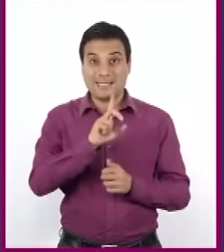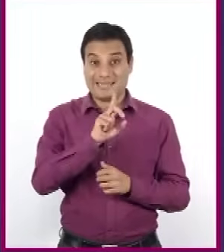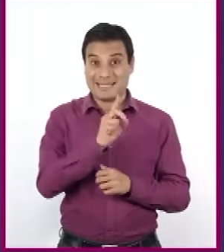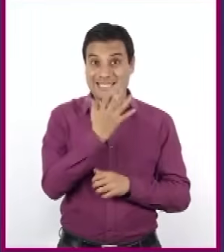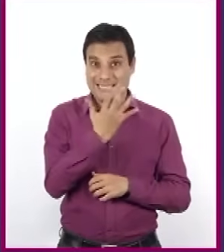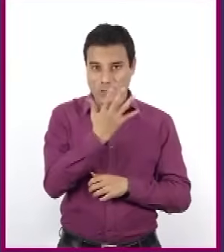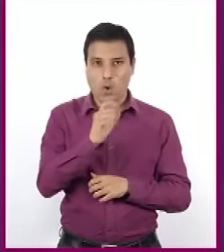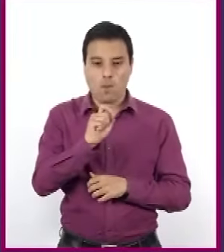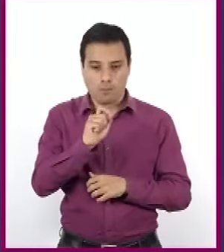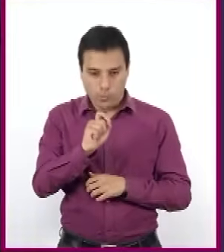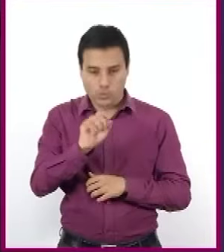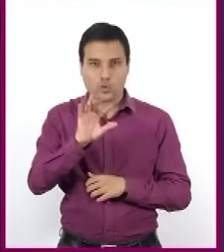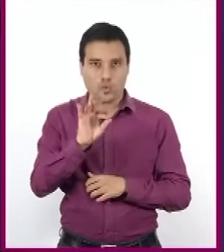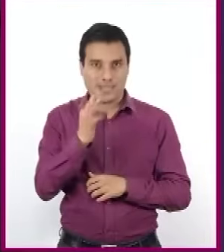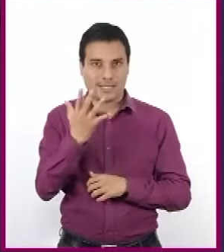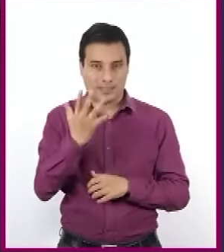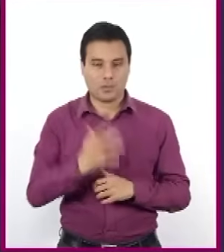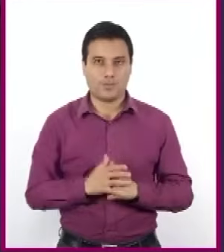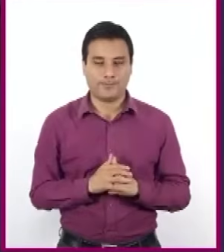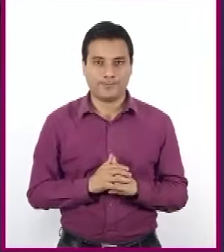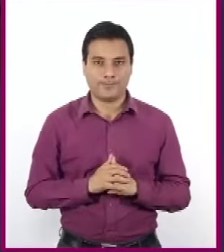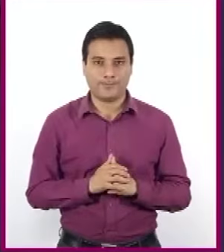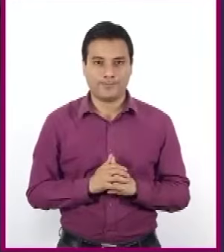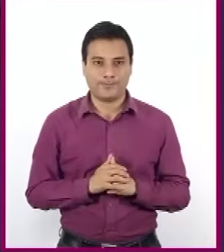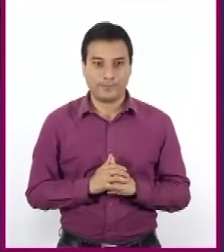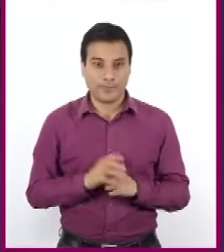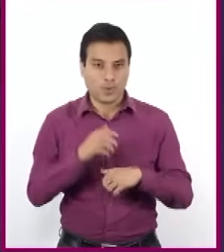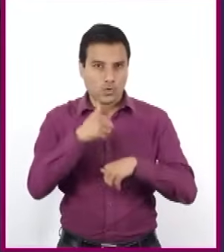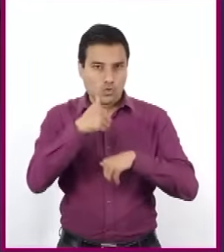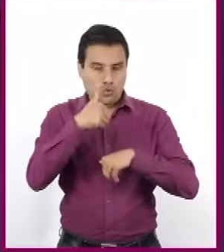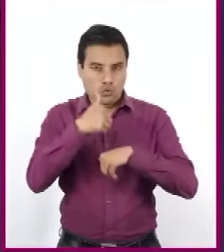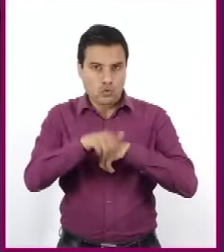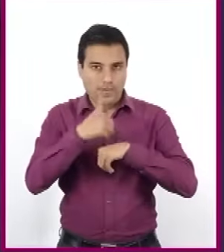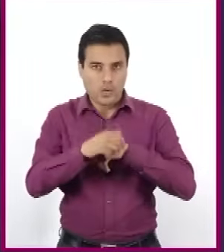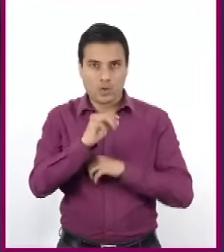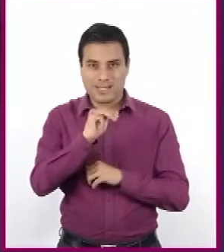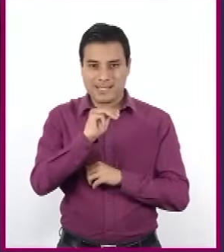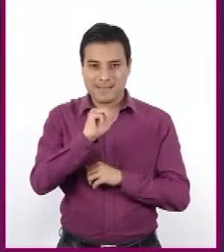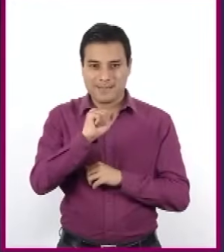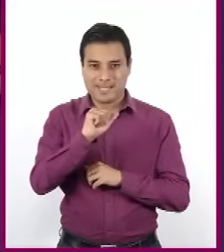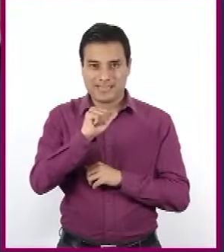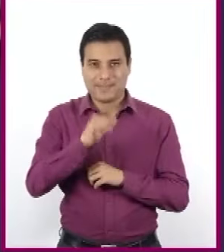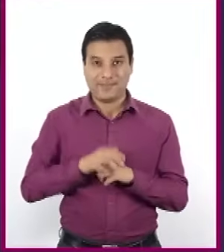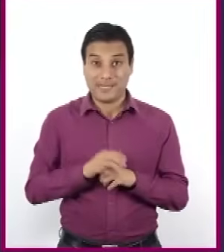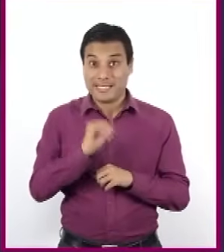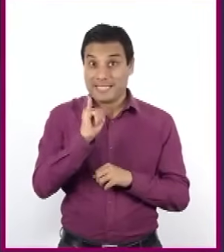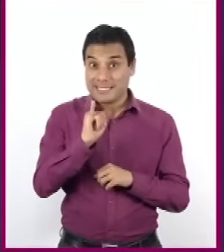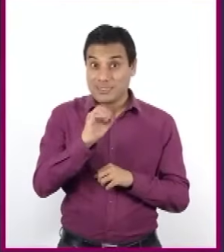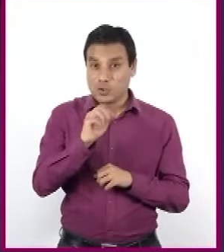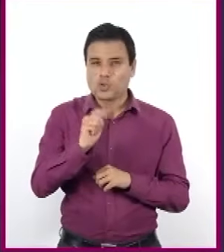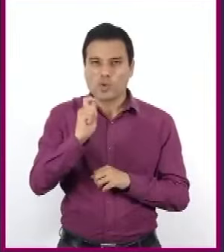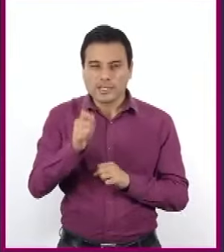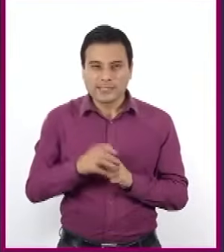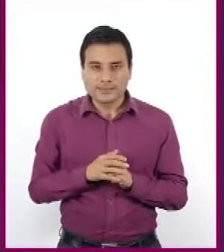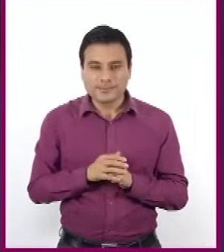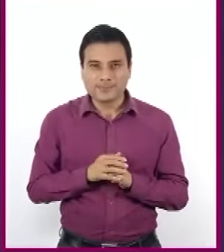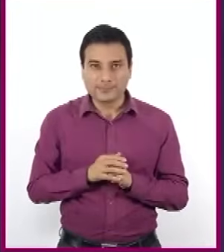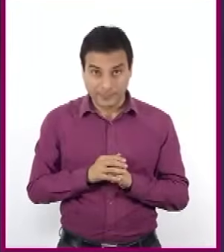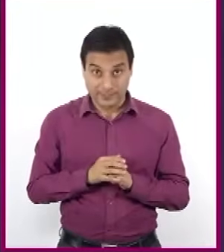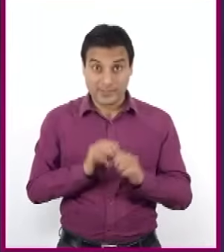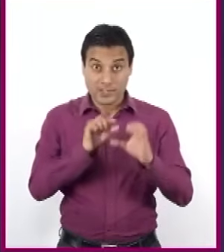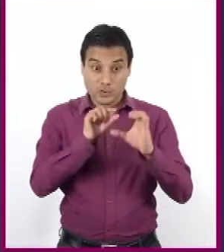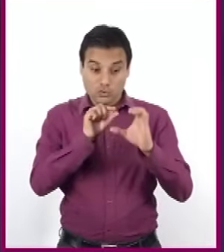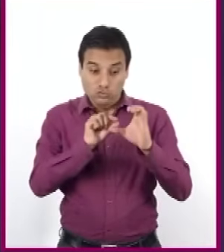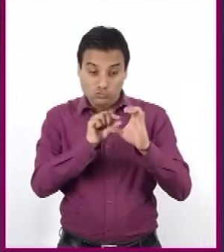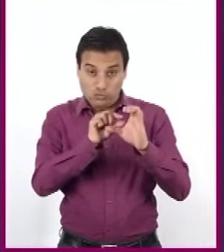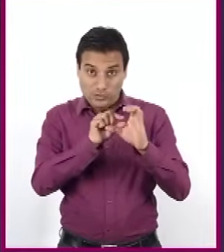35.45 unidades. El número de masa de un isótopo es igual a la suma del número de